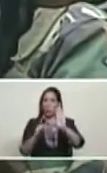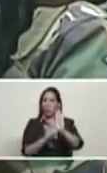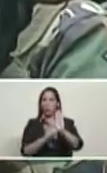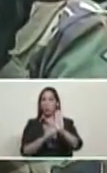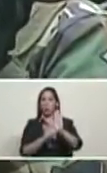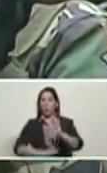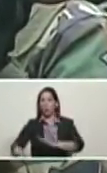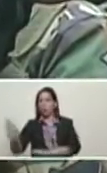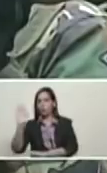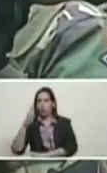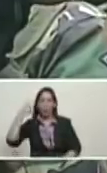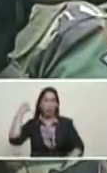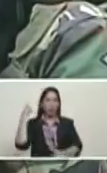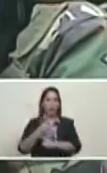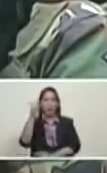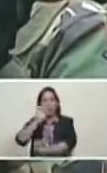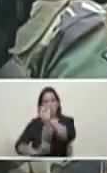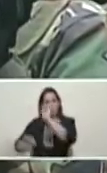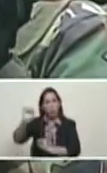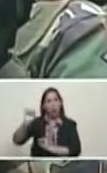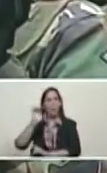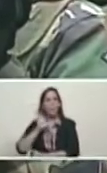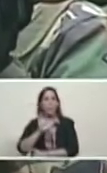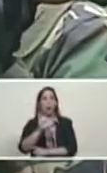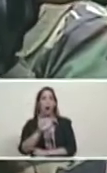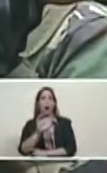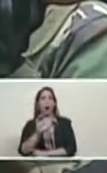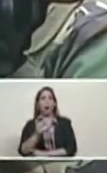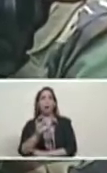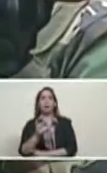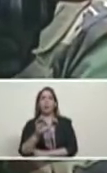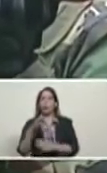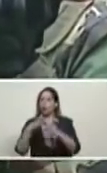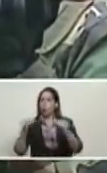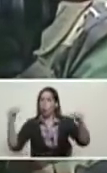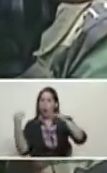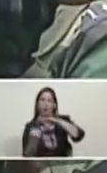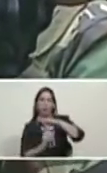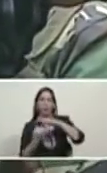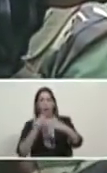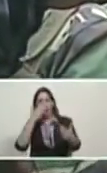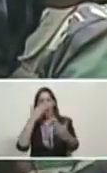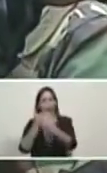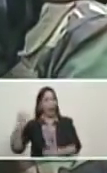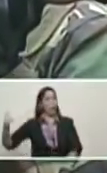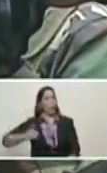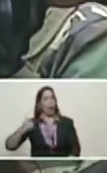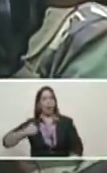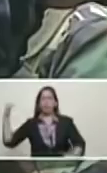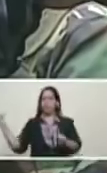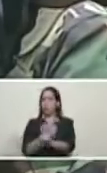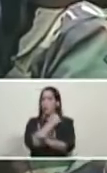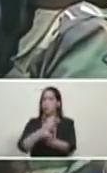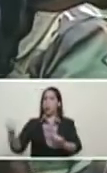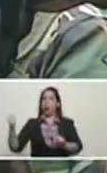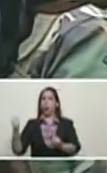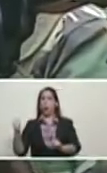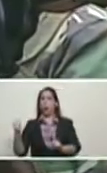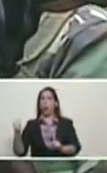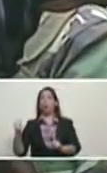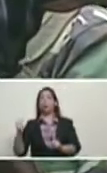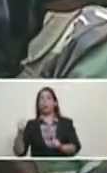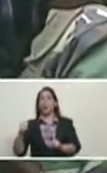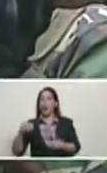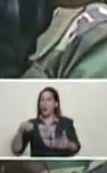sagrado deber de defender la patria y sus instituciones ante cualquier amenaza que atente contra